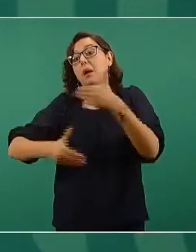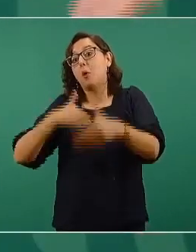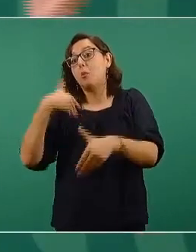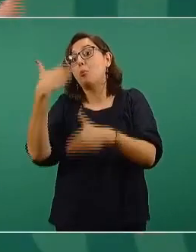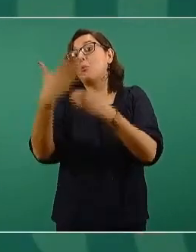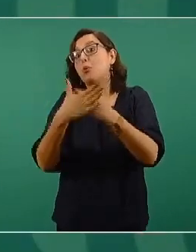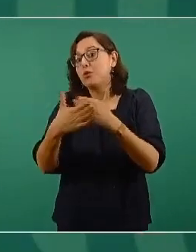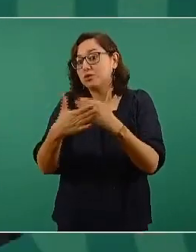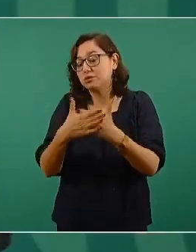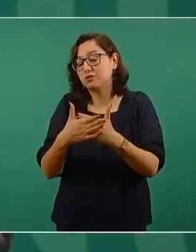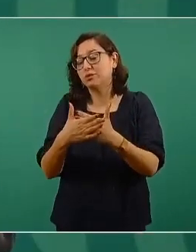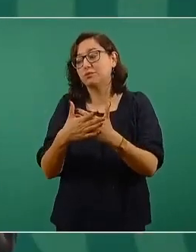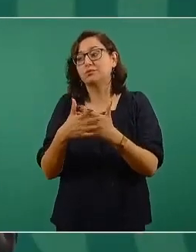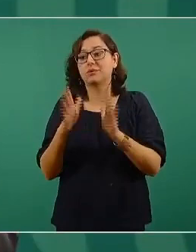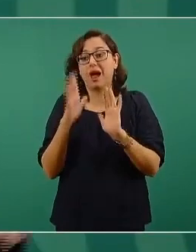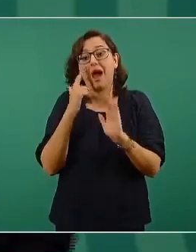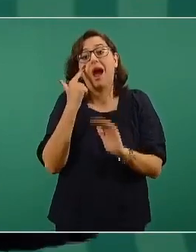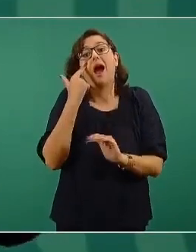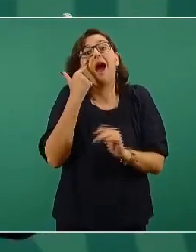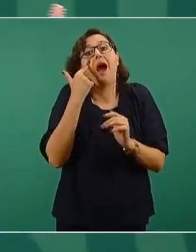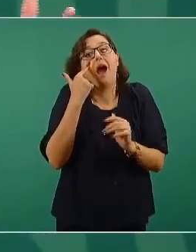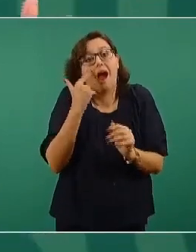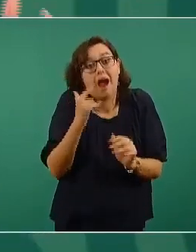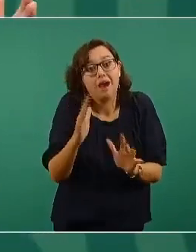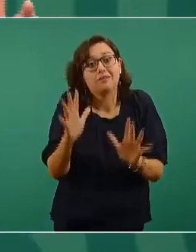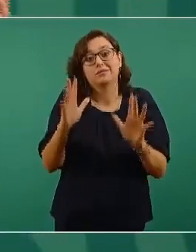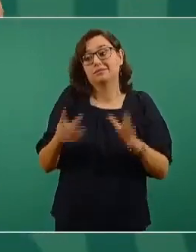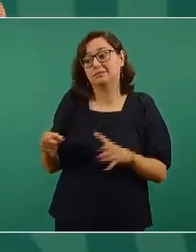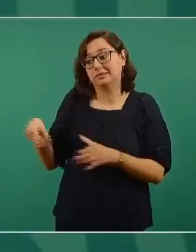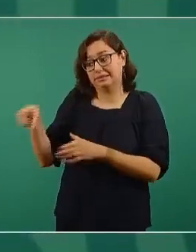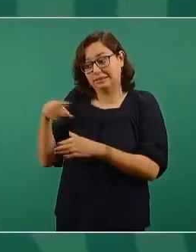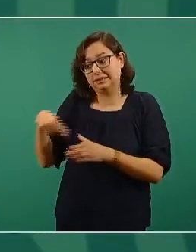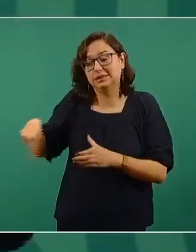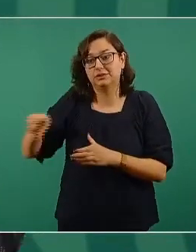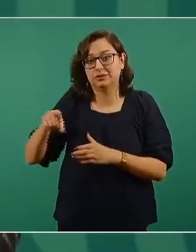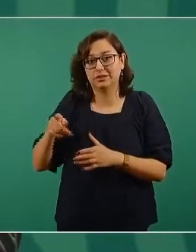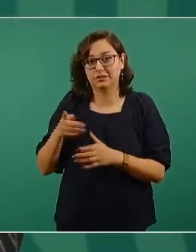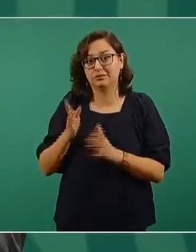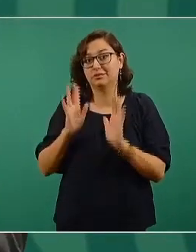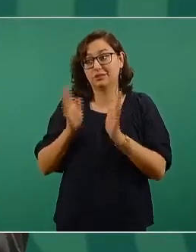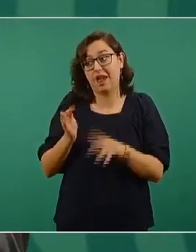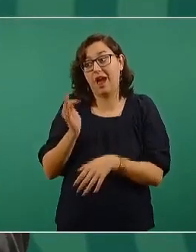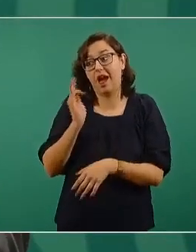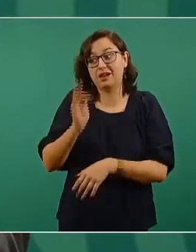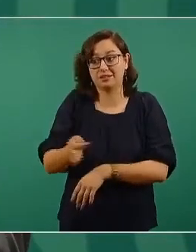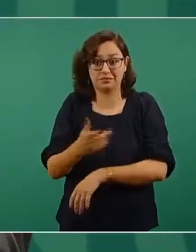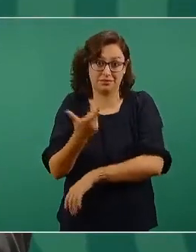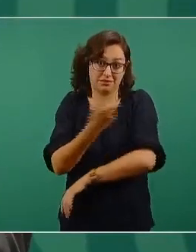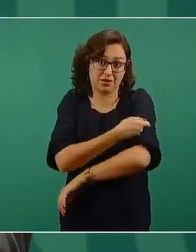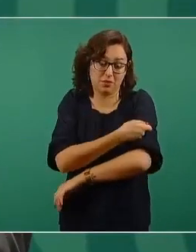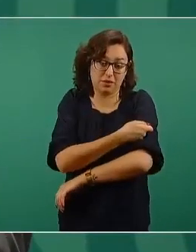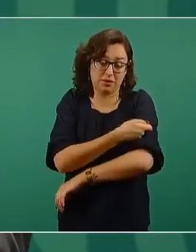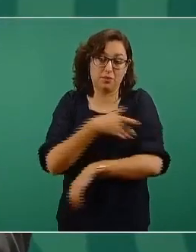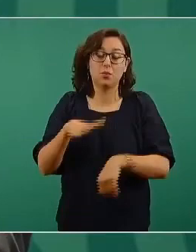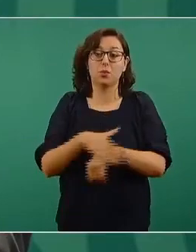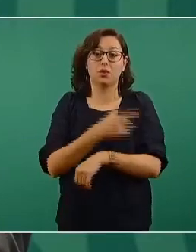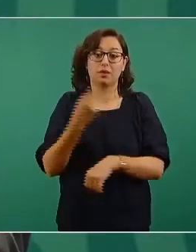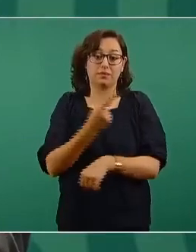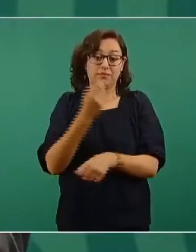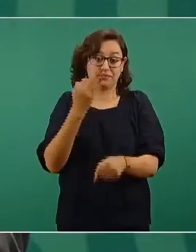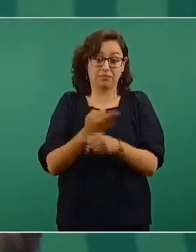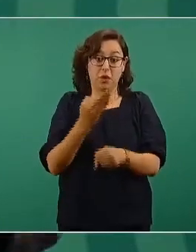a la segunda, los que no asistieron